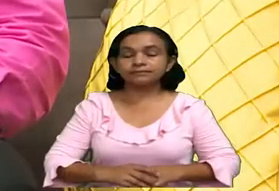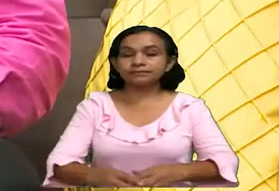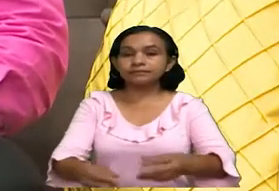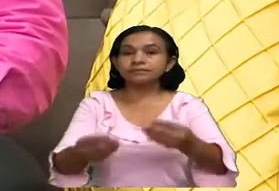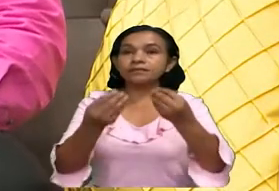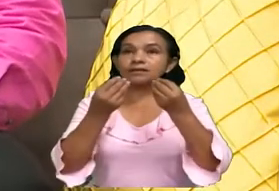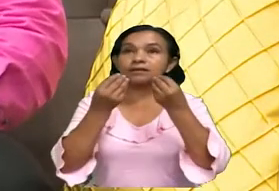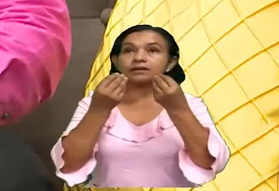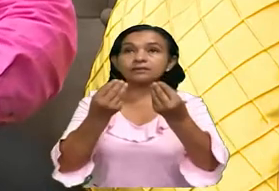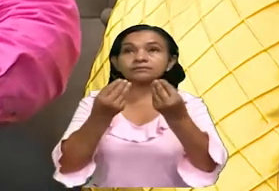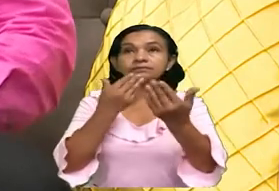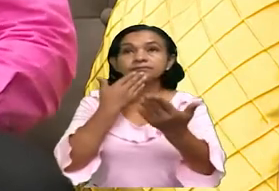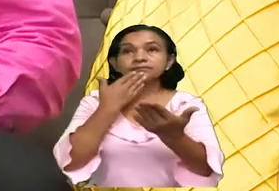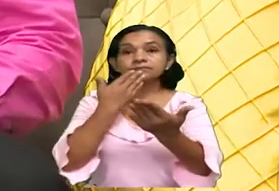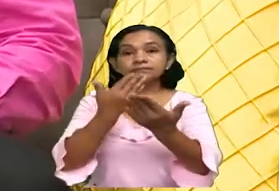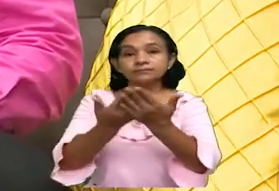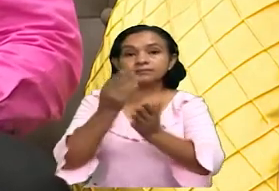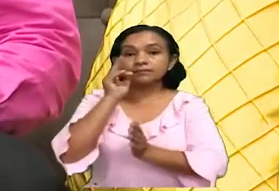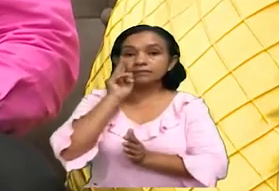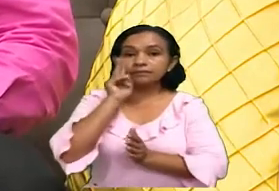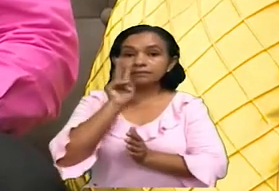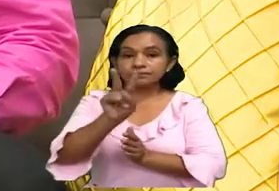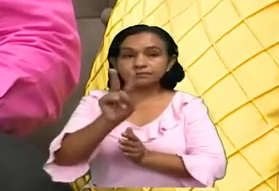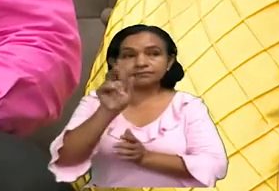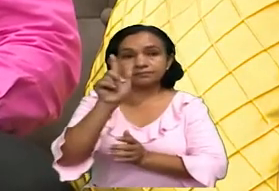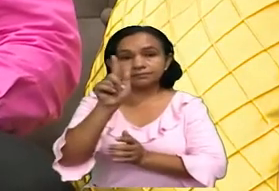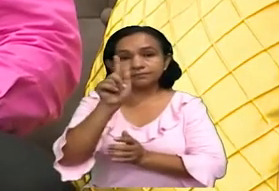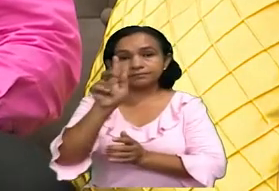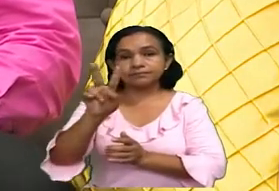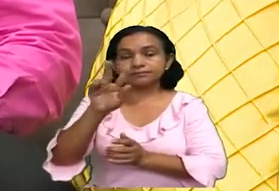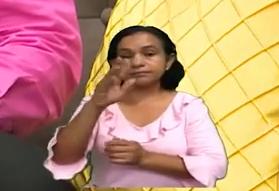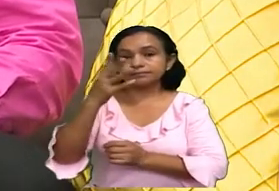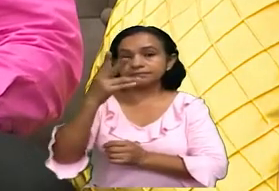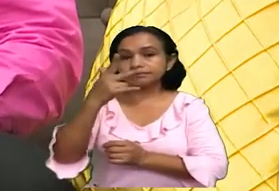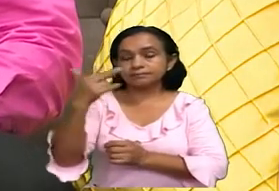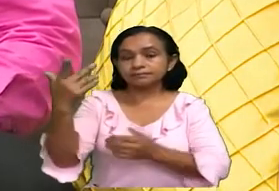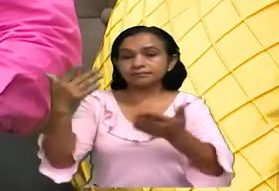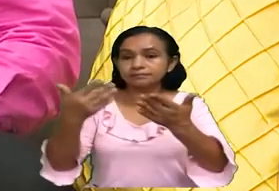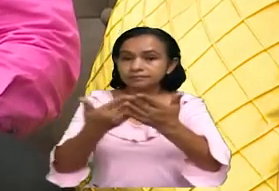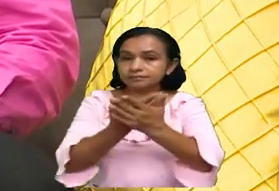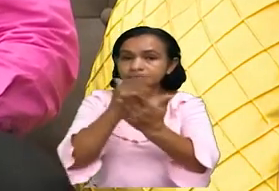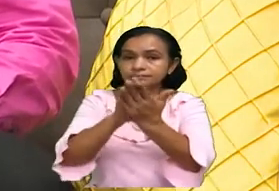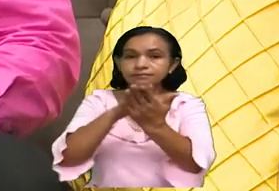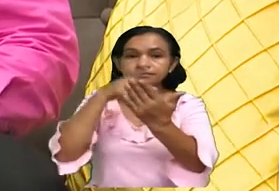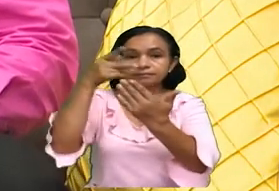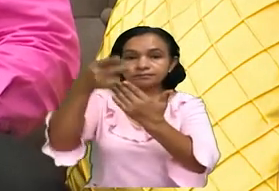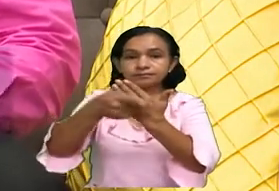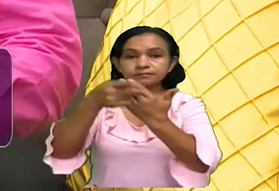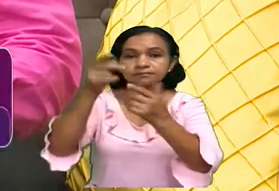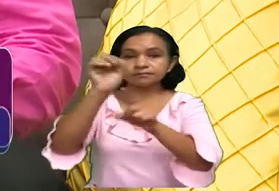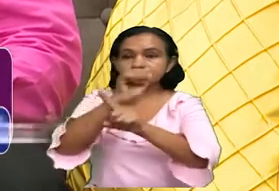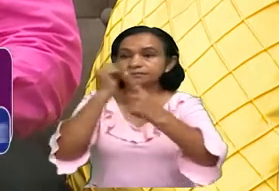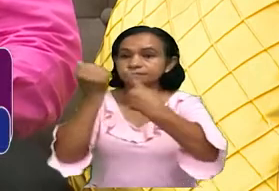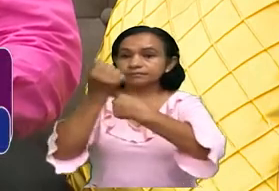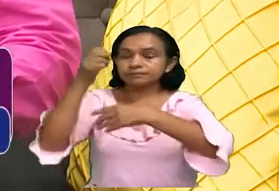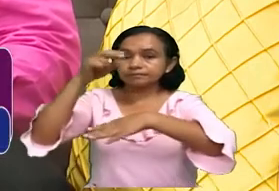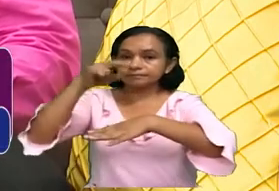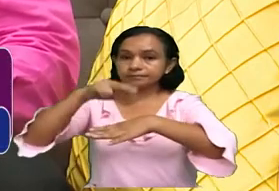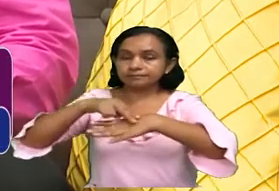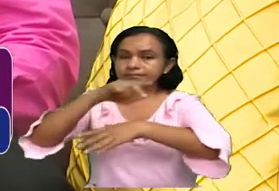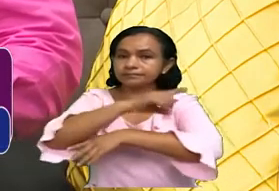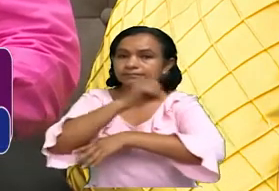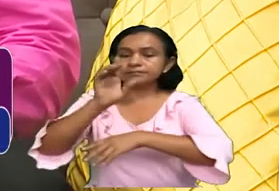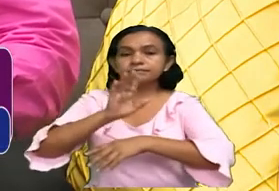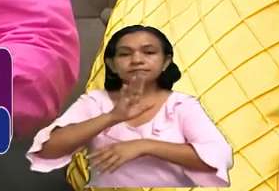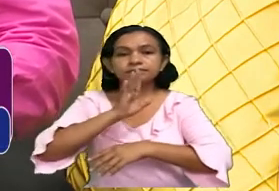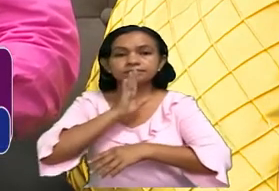Muchísimas gracias por estar en sintonía del canal parlamentario. Muchísimas gracias por acompañarnos en una nueva edición de su programa Desde el Parlamento, una oportunidad para conversar sobre